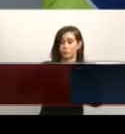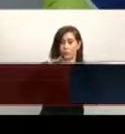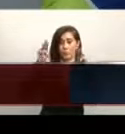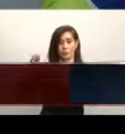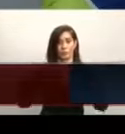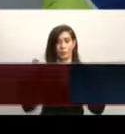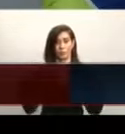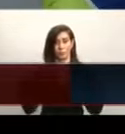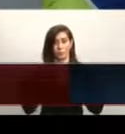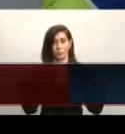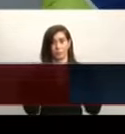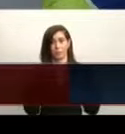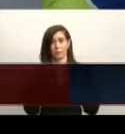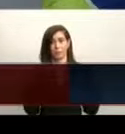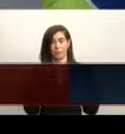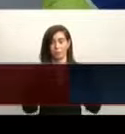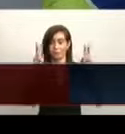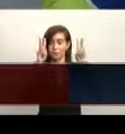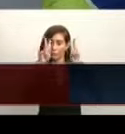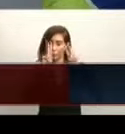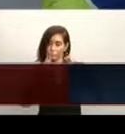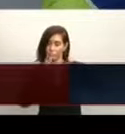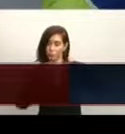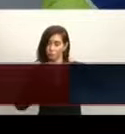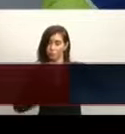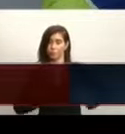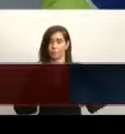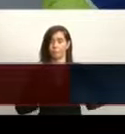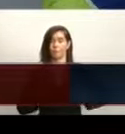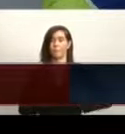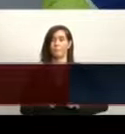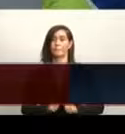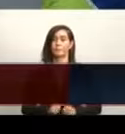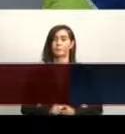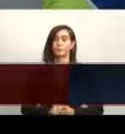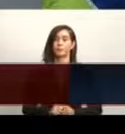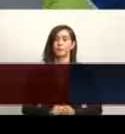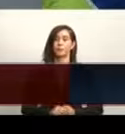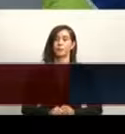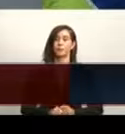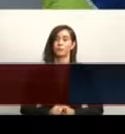el Sistema Nacional de Vigilancia Epidemiológica